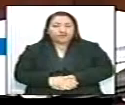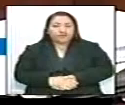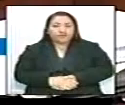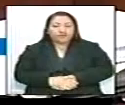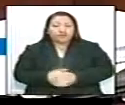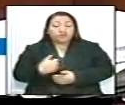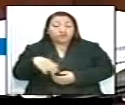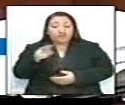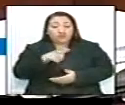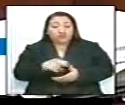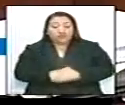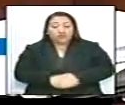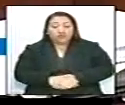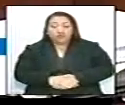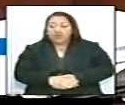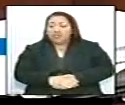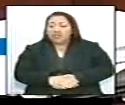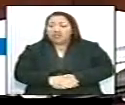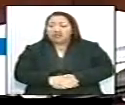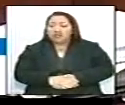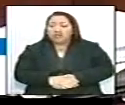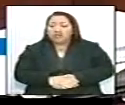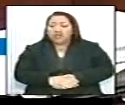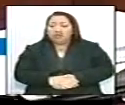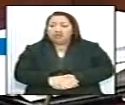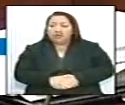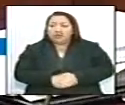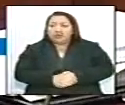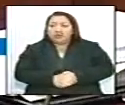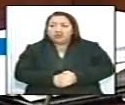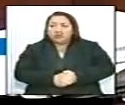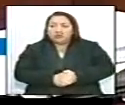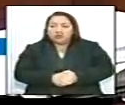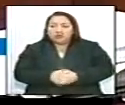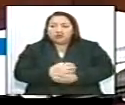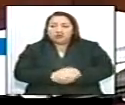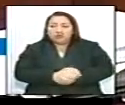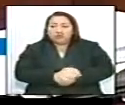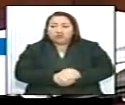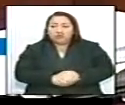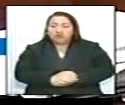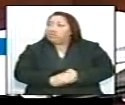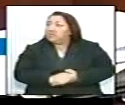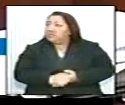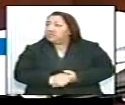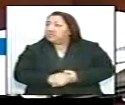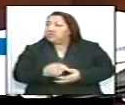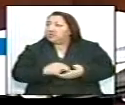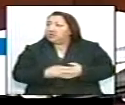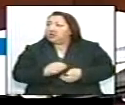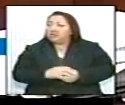Le leo para que algunos de los presentes se puedan